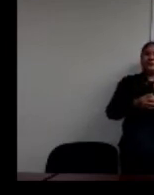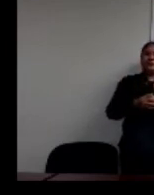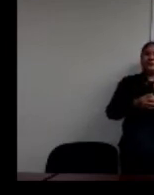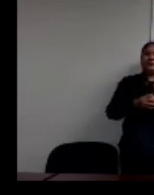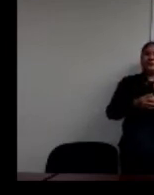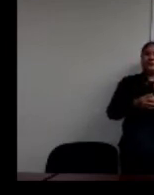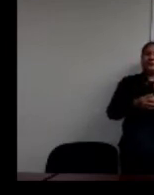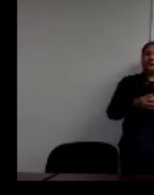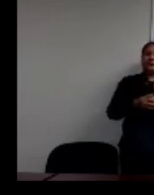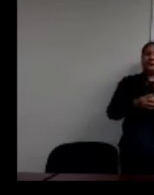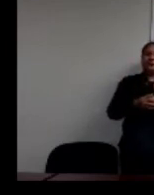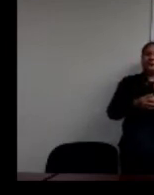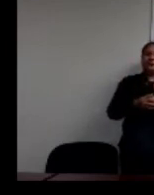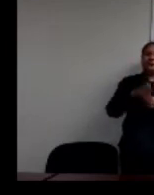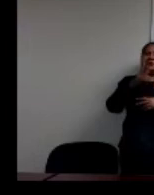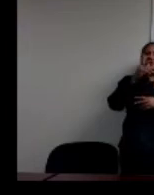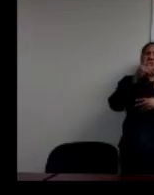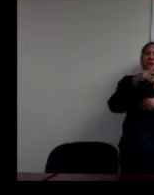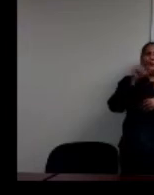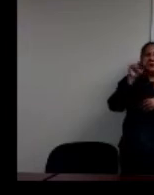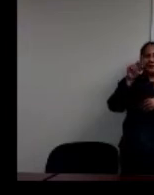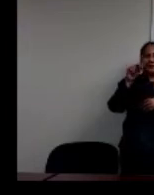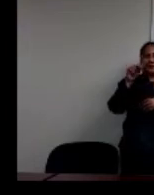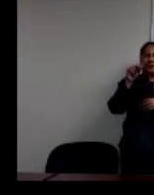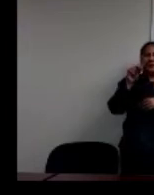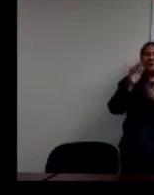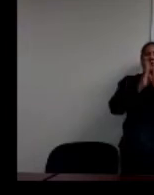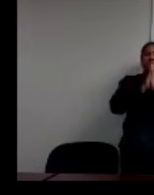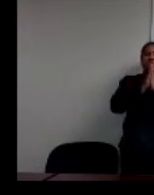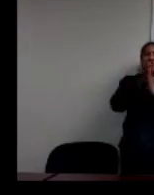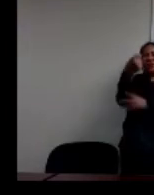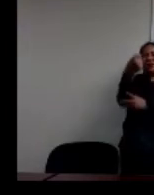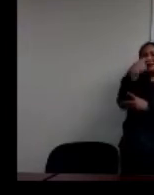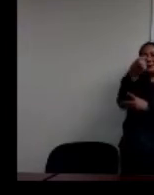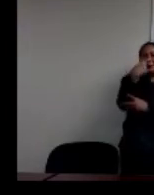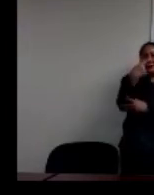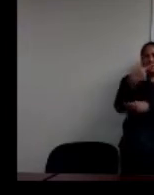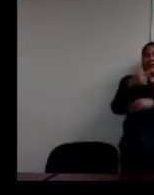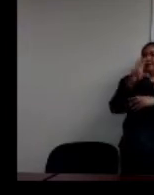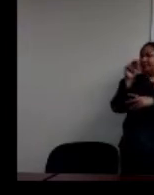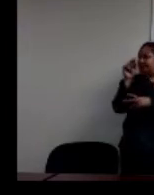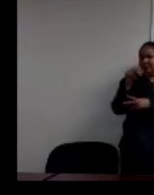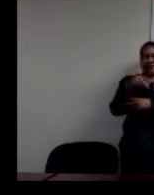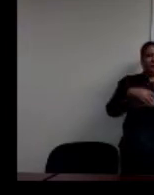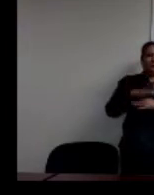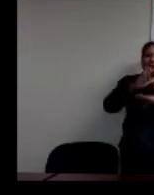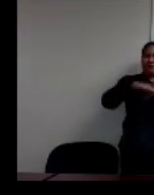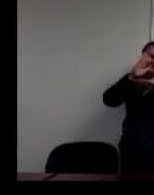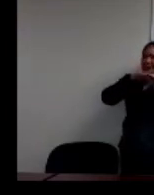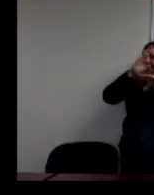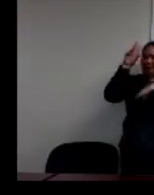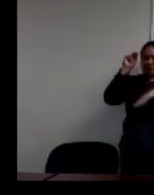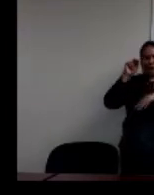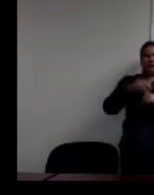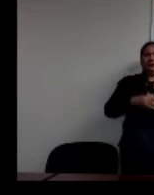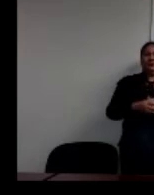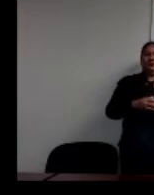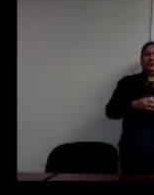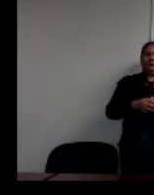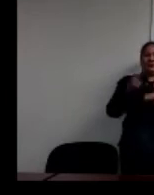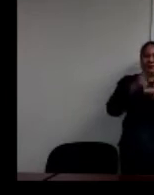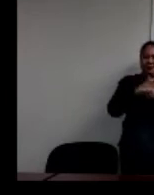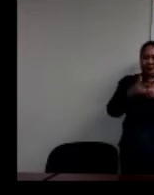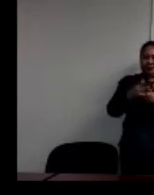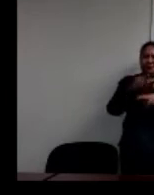que les mencionaba hace rato, no incrementar la dosis del medicamento. ¿De acuerdo? Hasta